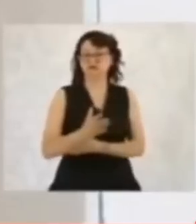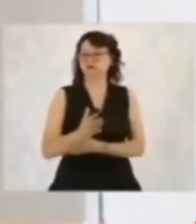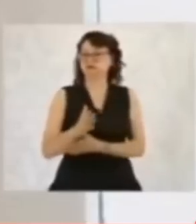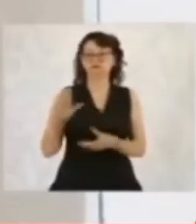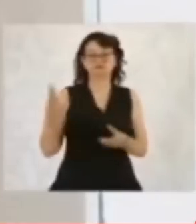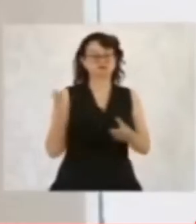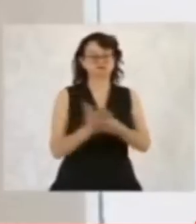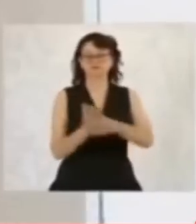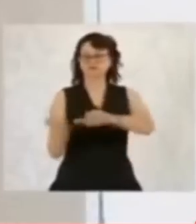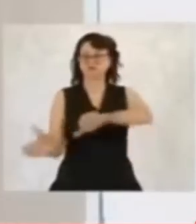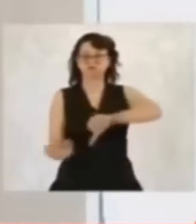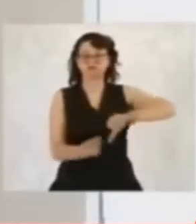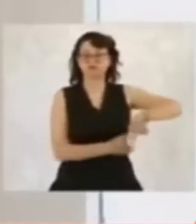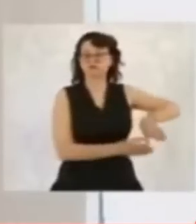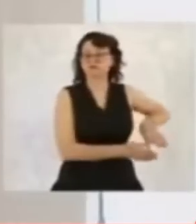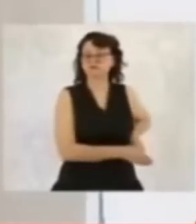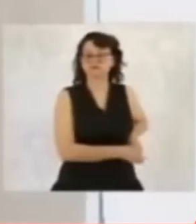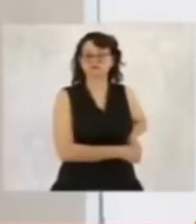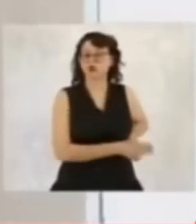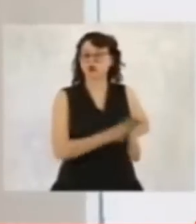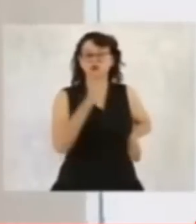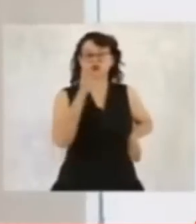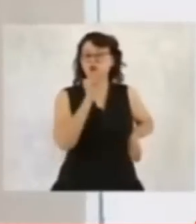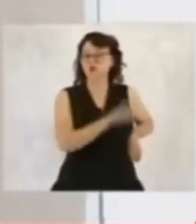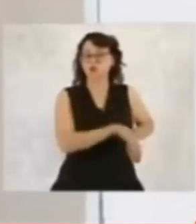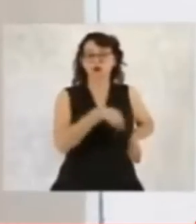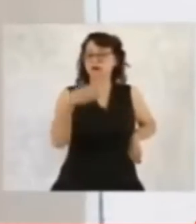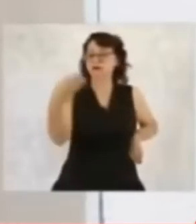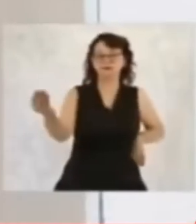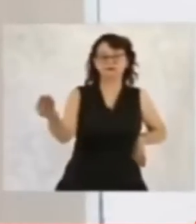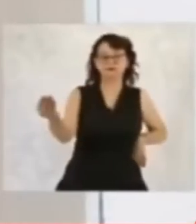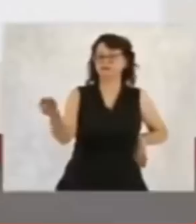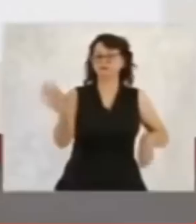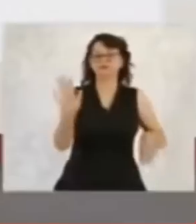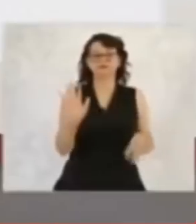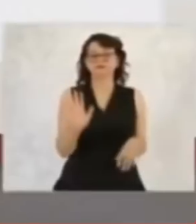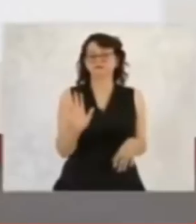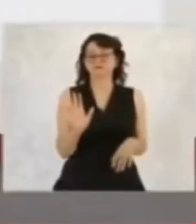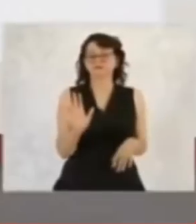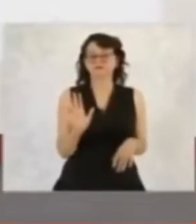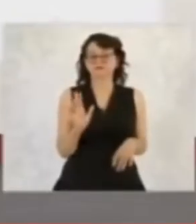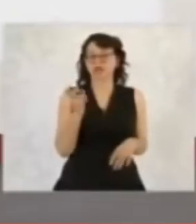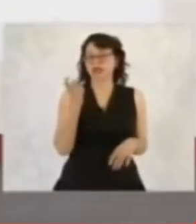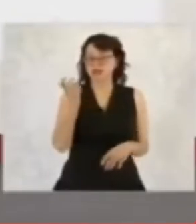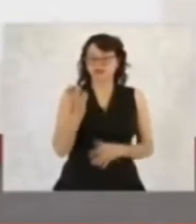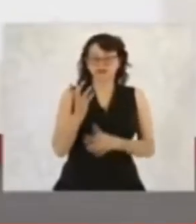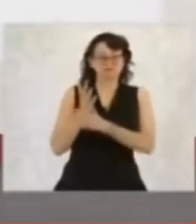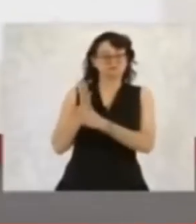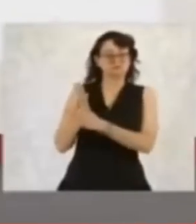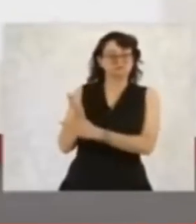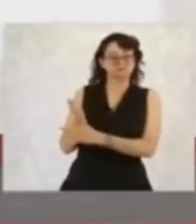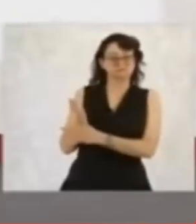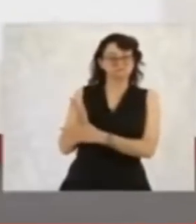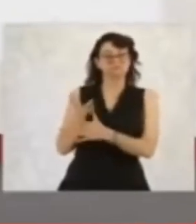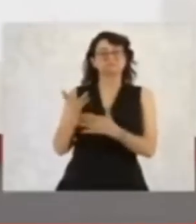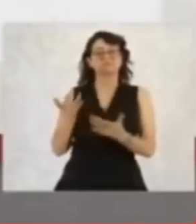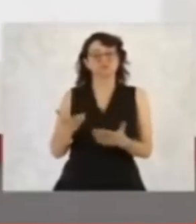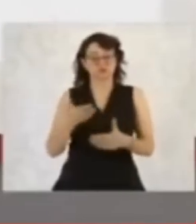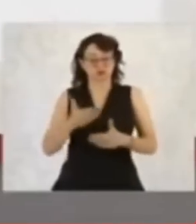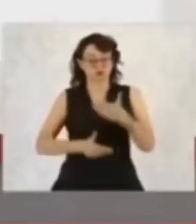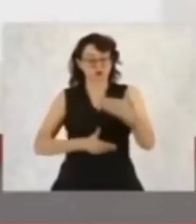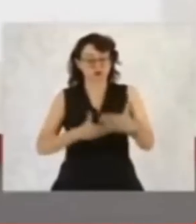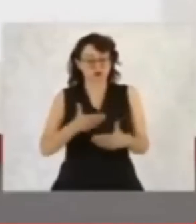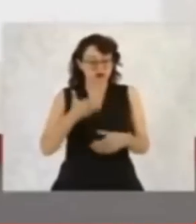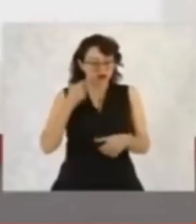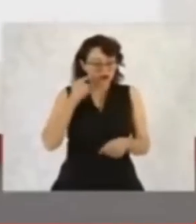oficios reclamados sobre las observaciones de créditos relacionados en litigio y menores, así como los procedimientos y